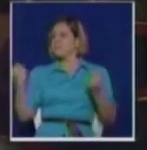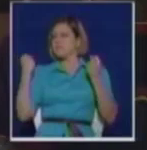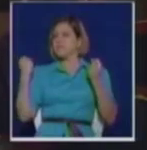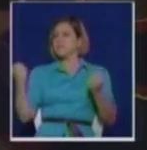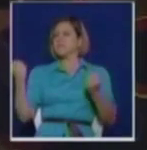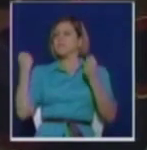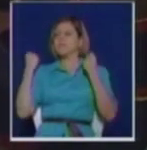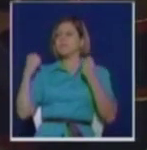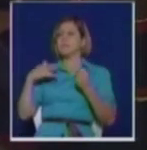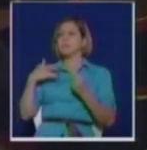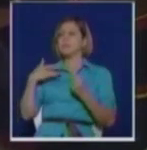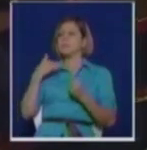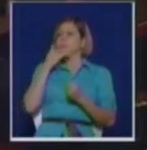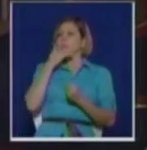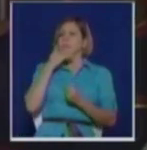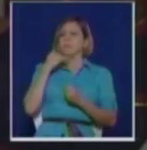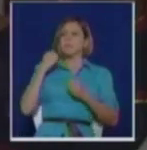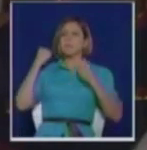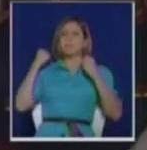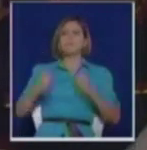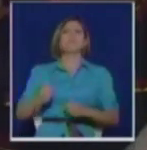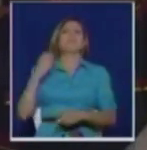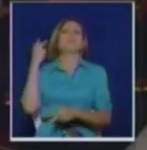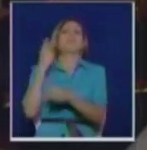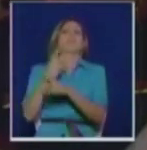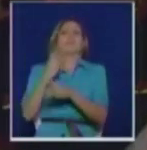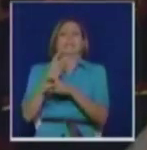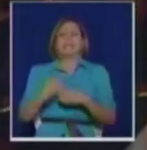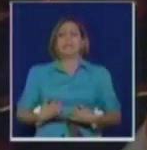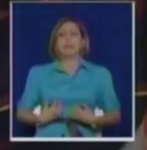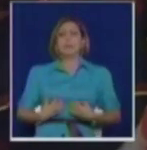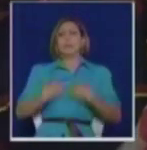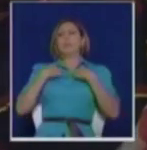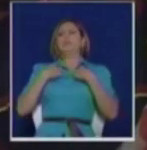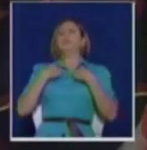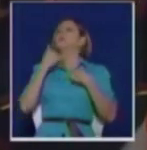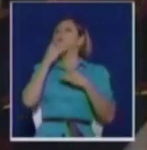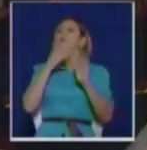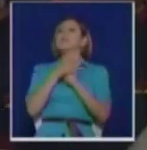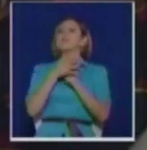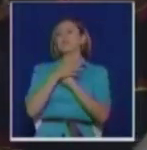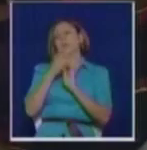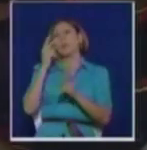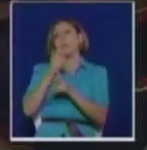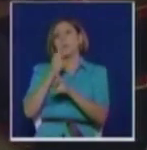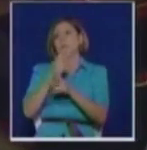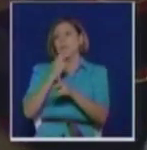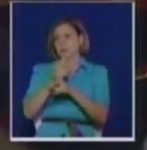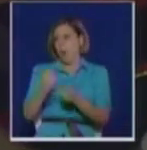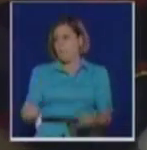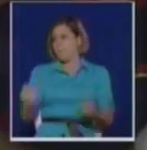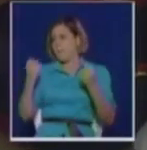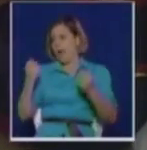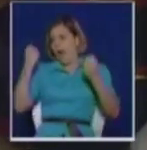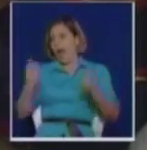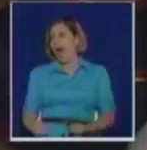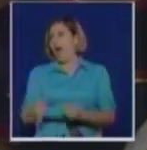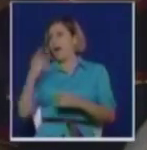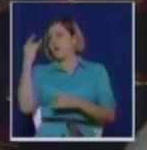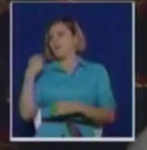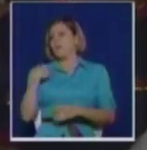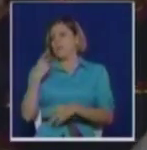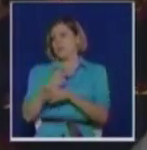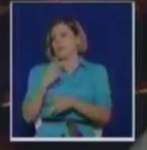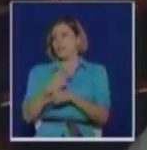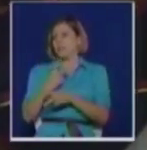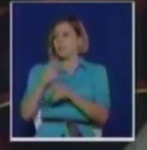fue bastante peligroso, ¿no? Pues me asusté bastante por el riesgo que había de poderme lesionar y el resto de las personas